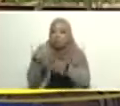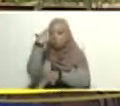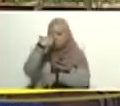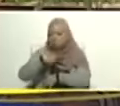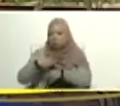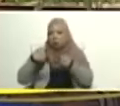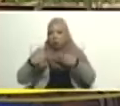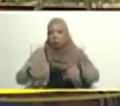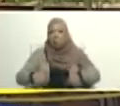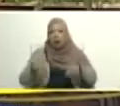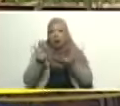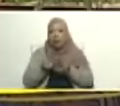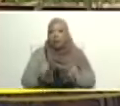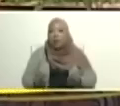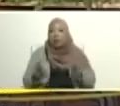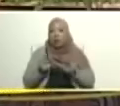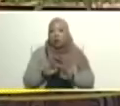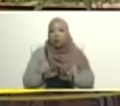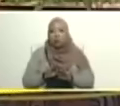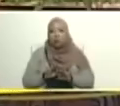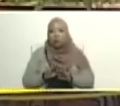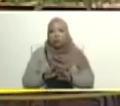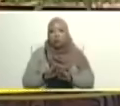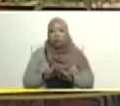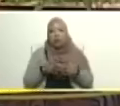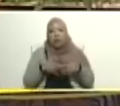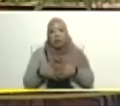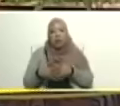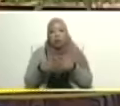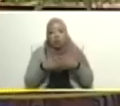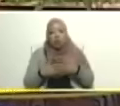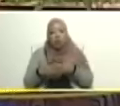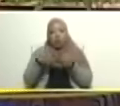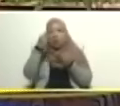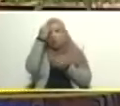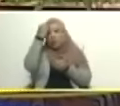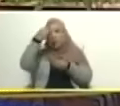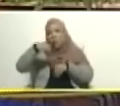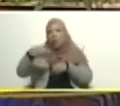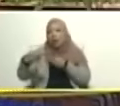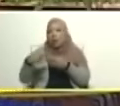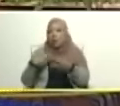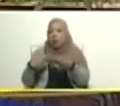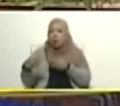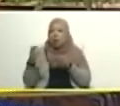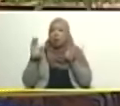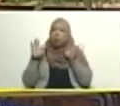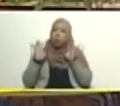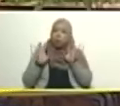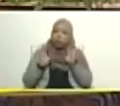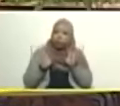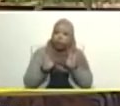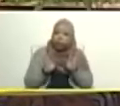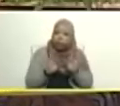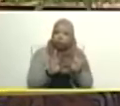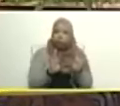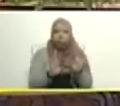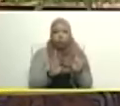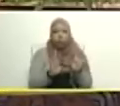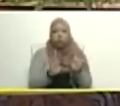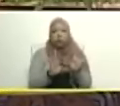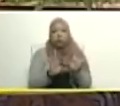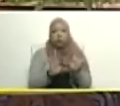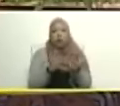humanos. Con los Estados Unidos hay que llegar a un acuerdo en relación a la migración. Hemos hecho ya